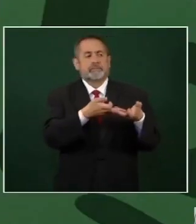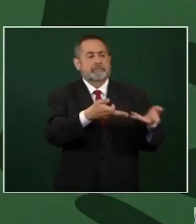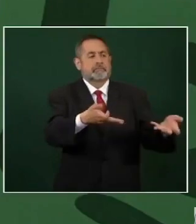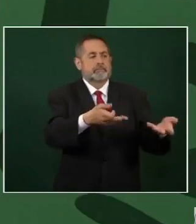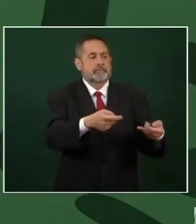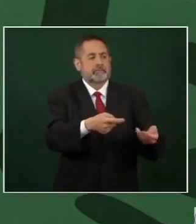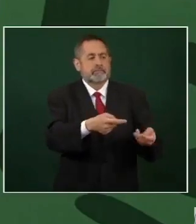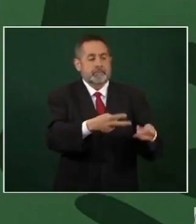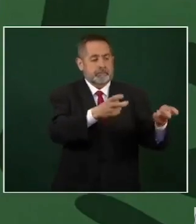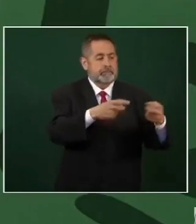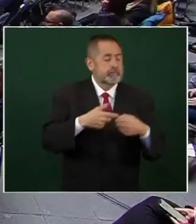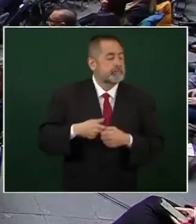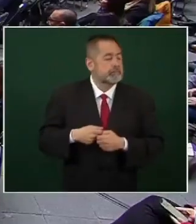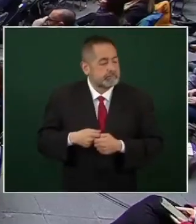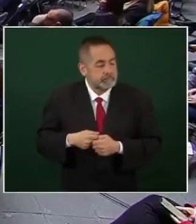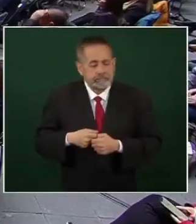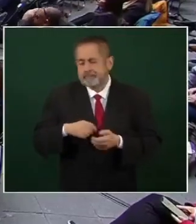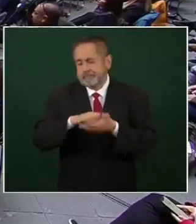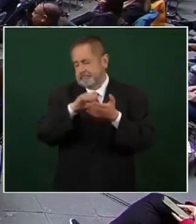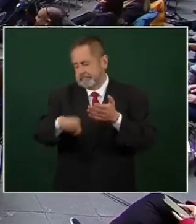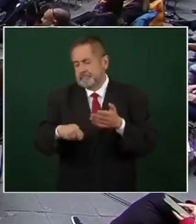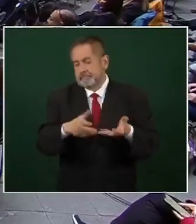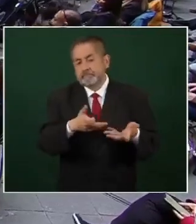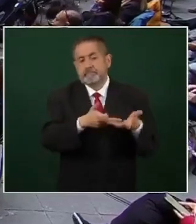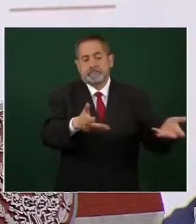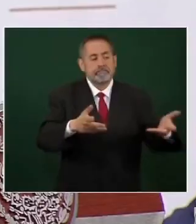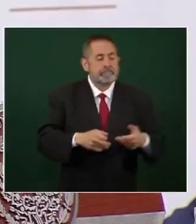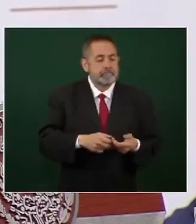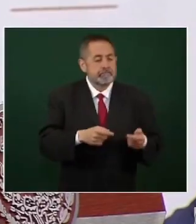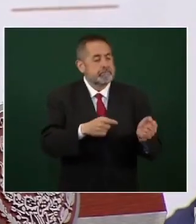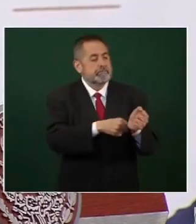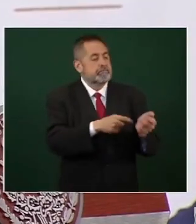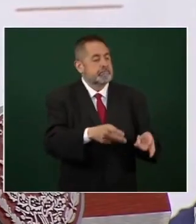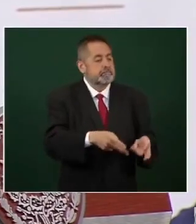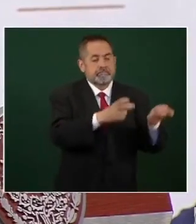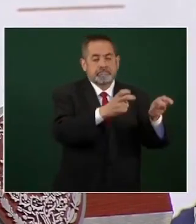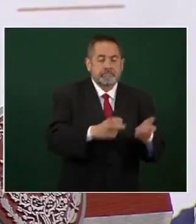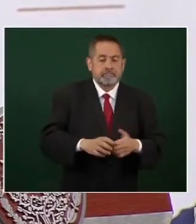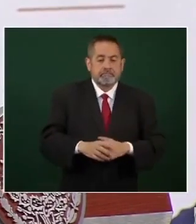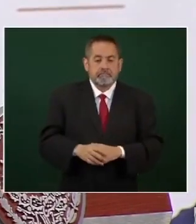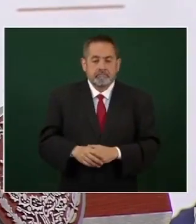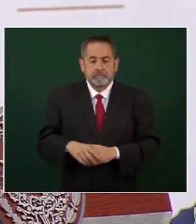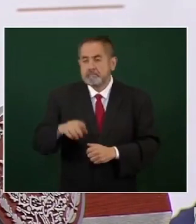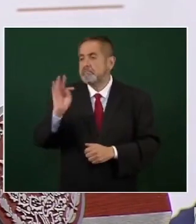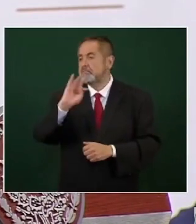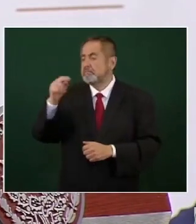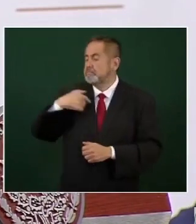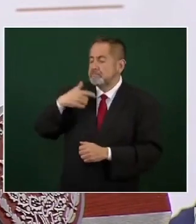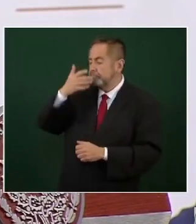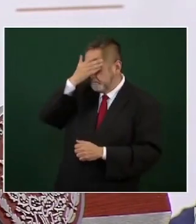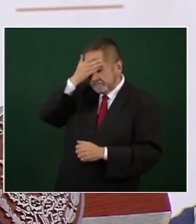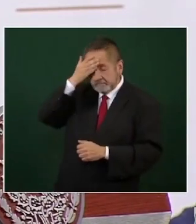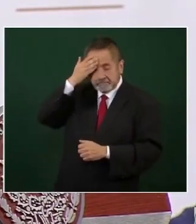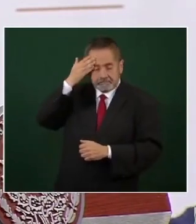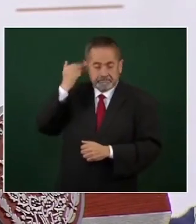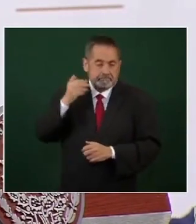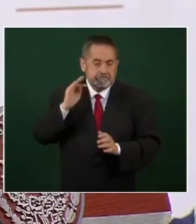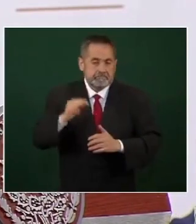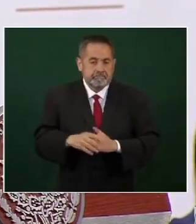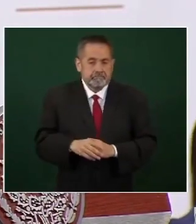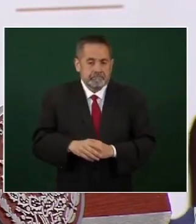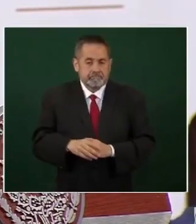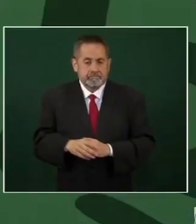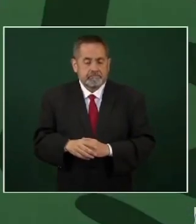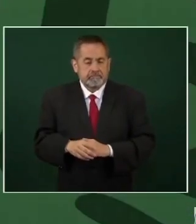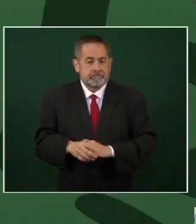terreno, ¿sí? Pero yo no estaba enterado. Y ese